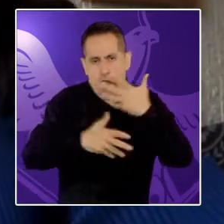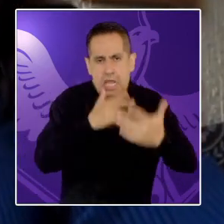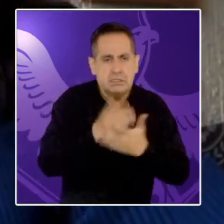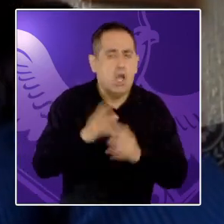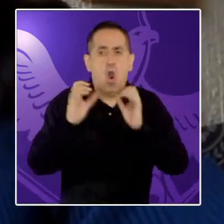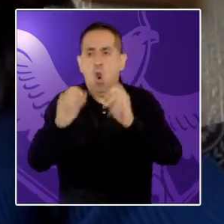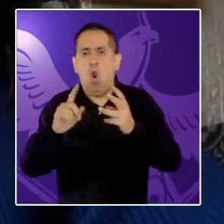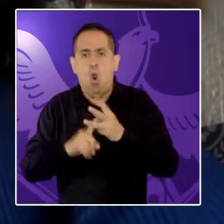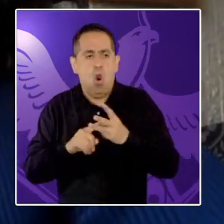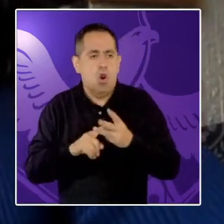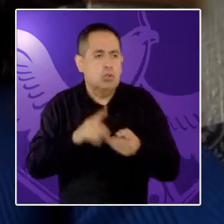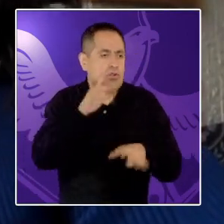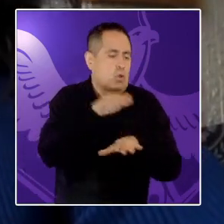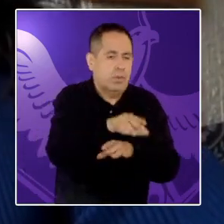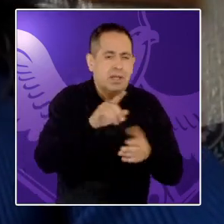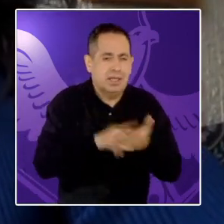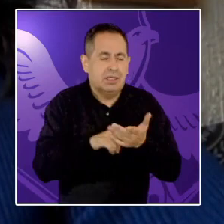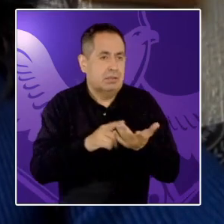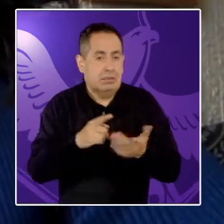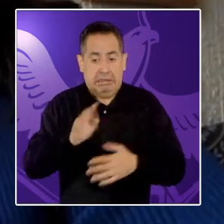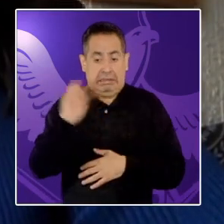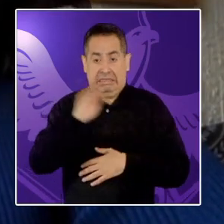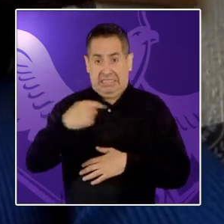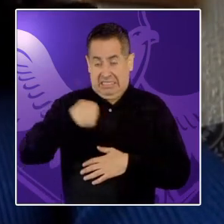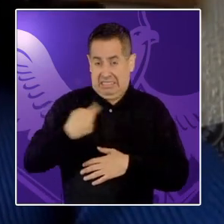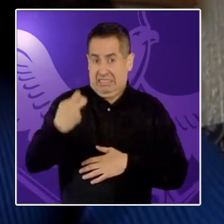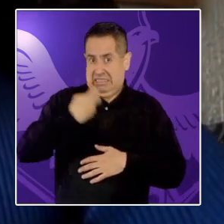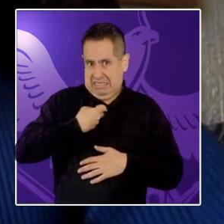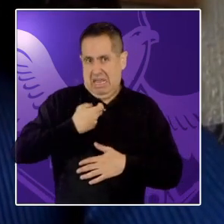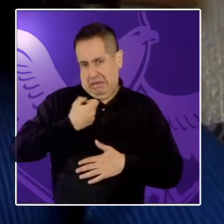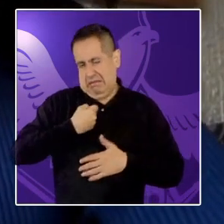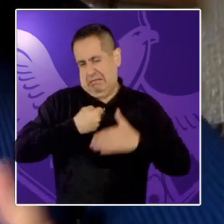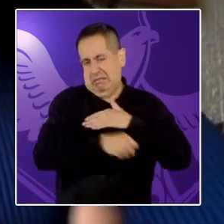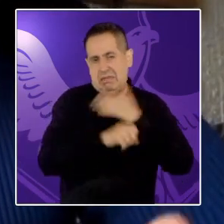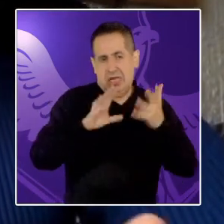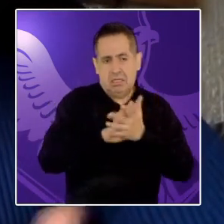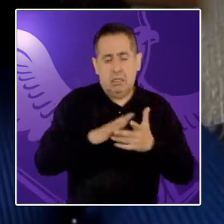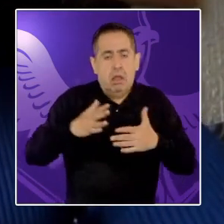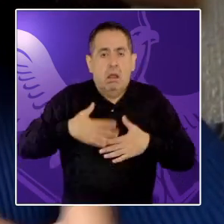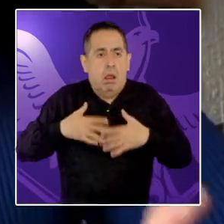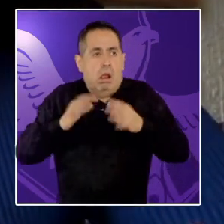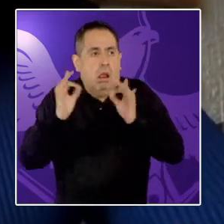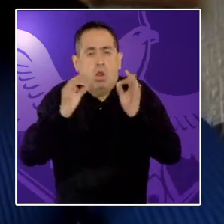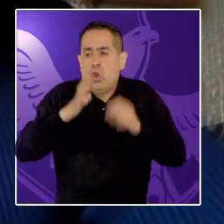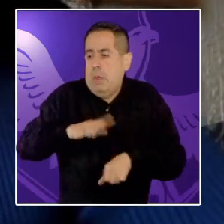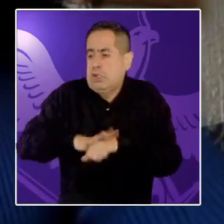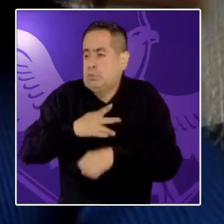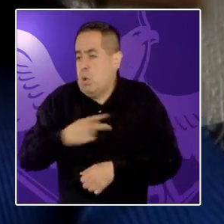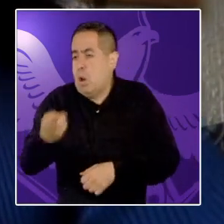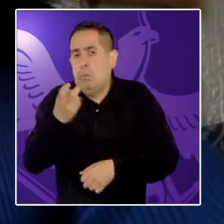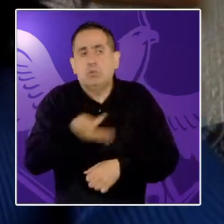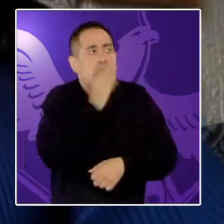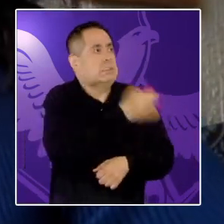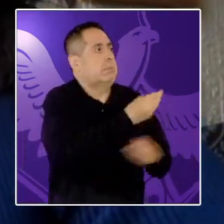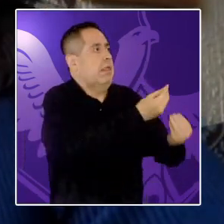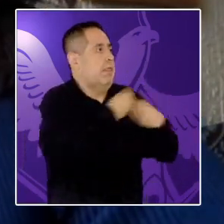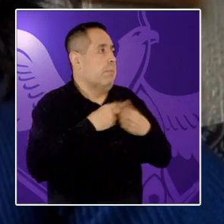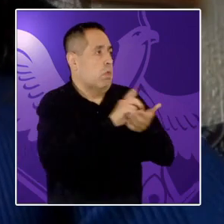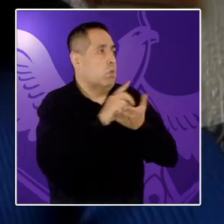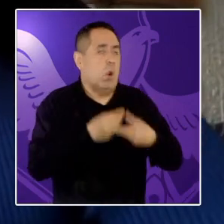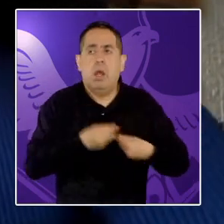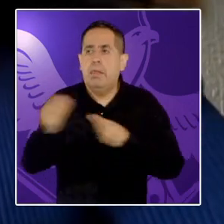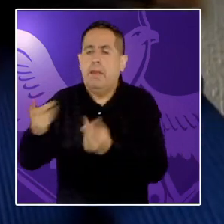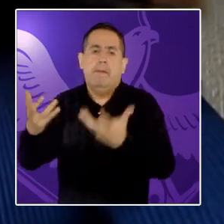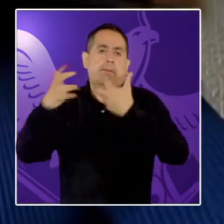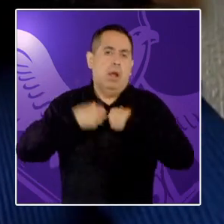ni violencia, aquellos ilícitos contra la salud si se demuestra que la persona imputada o acusada estaba en condiciones de pobreza